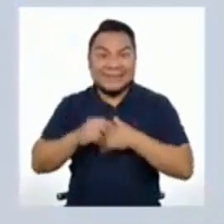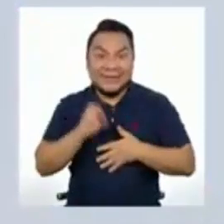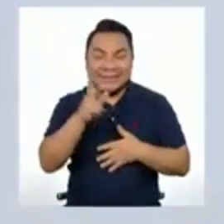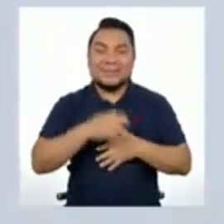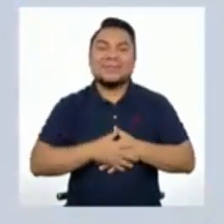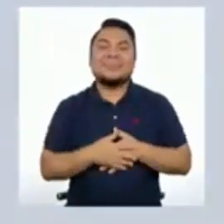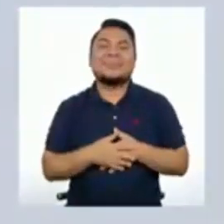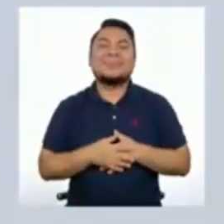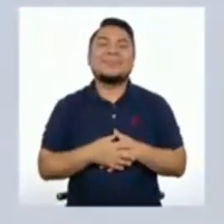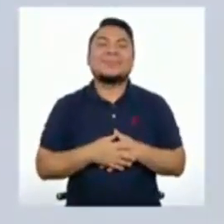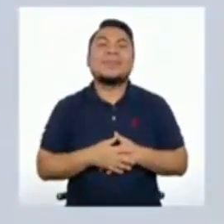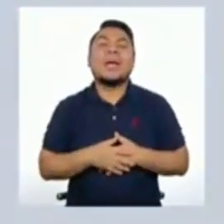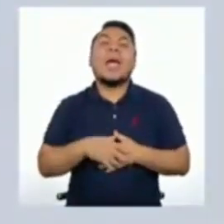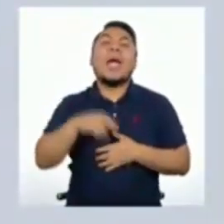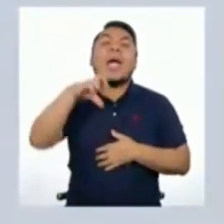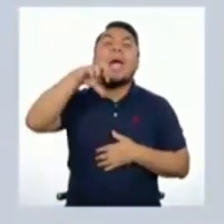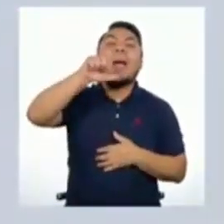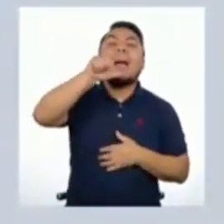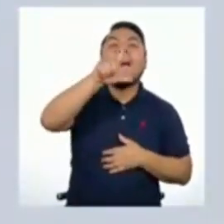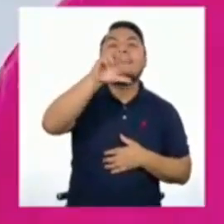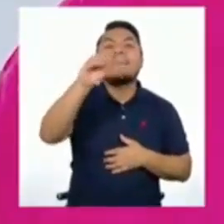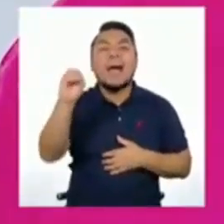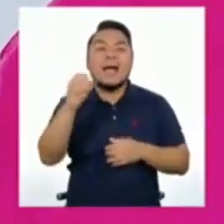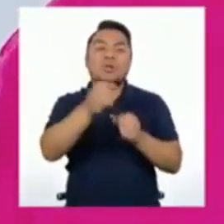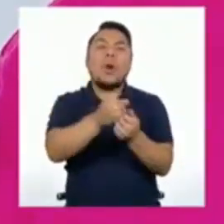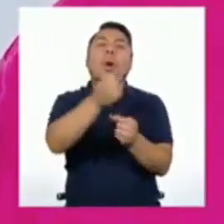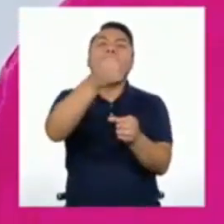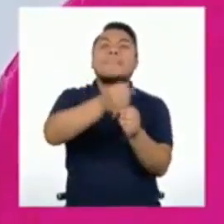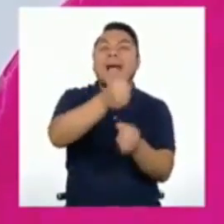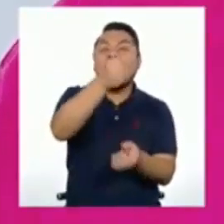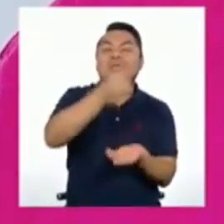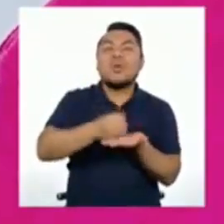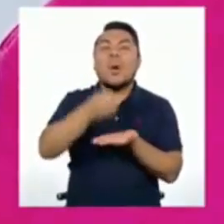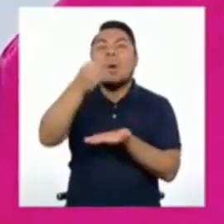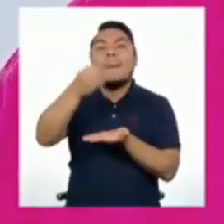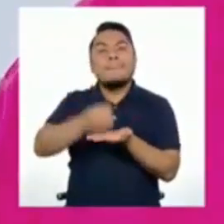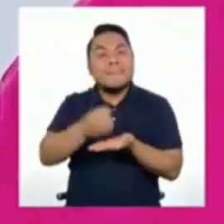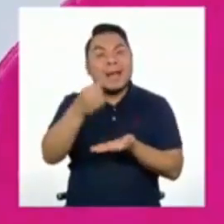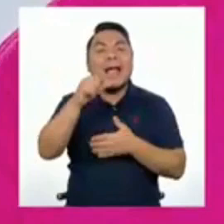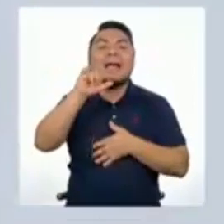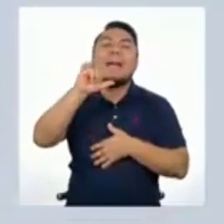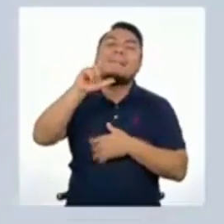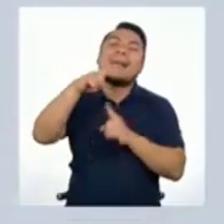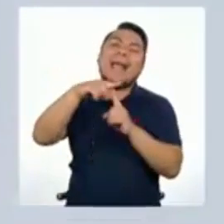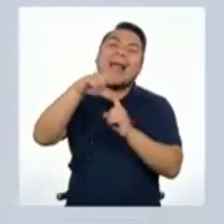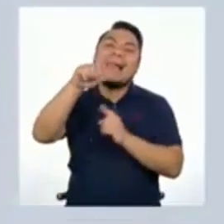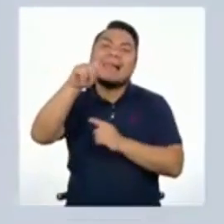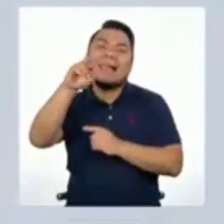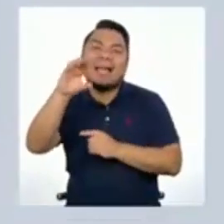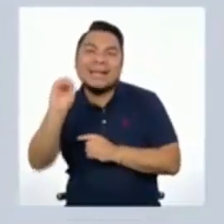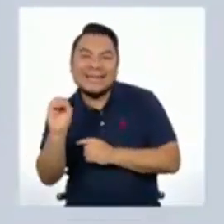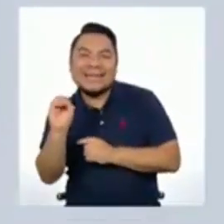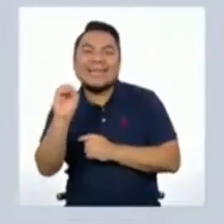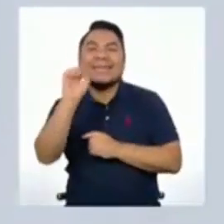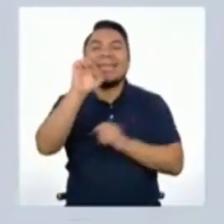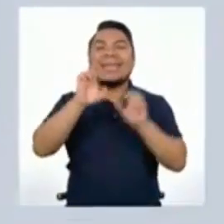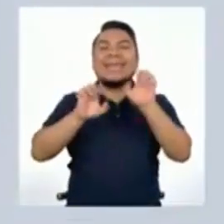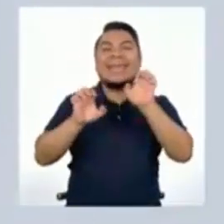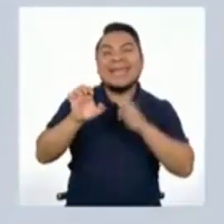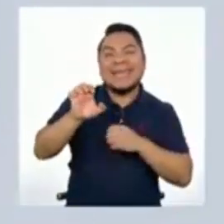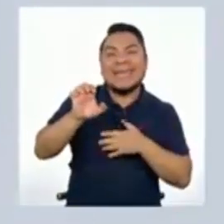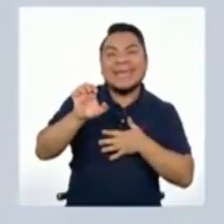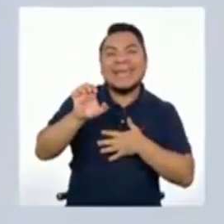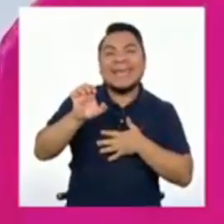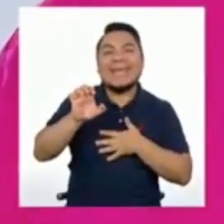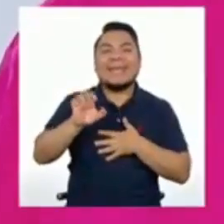así. Palo, palo, palo, palo, palito, palo,